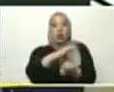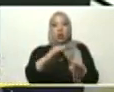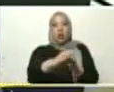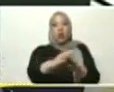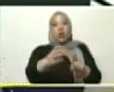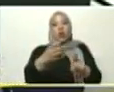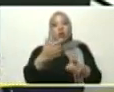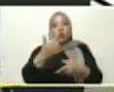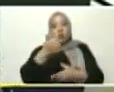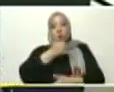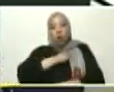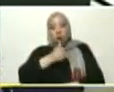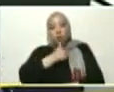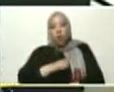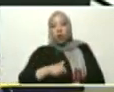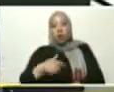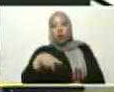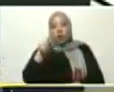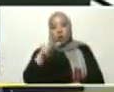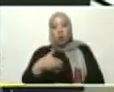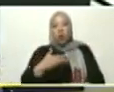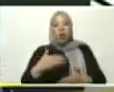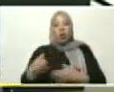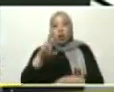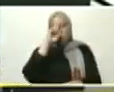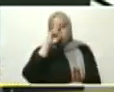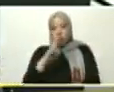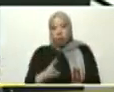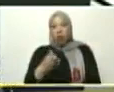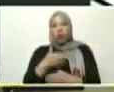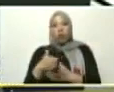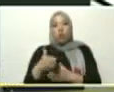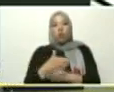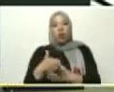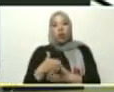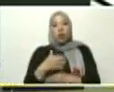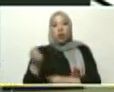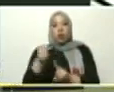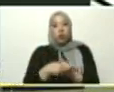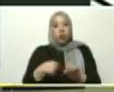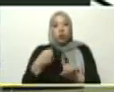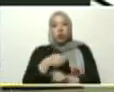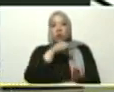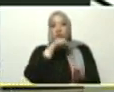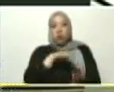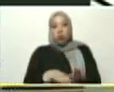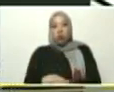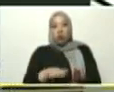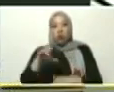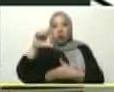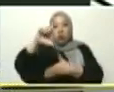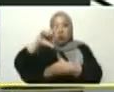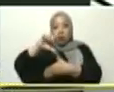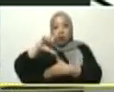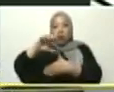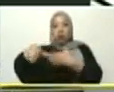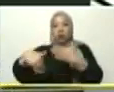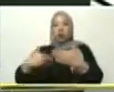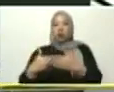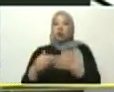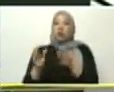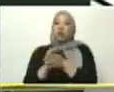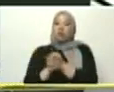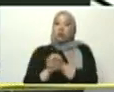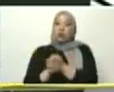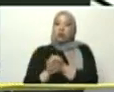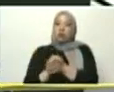tolerancia, de la... el compartir permanente de nuestra lucha, de nuestra historia. Es América Latina y el Caribe. Nuestro camino